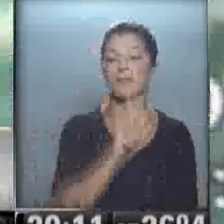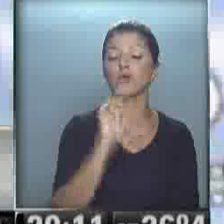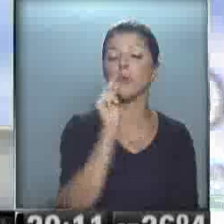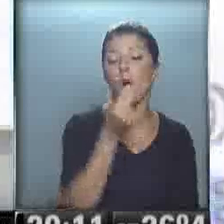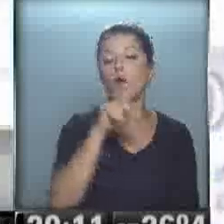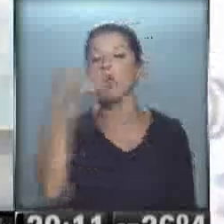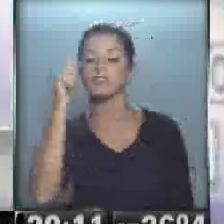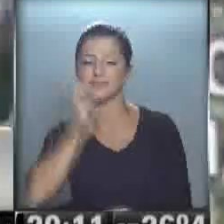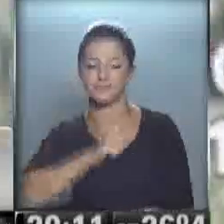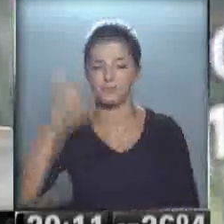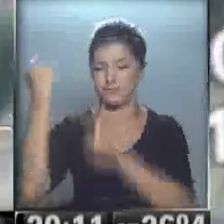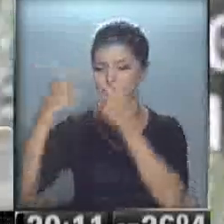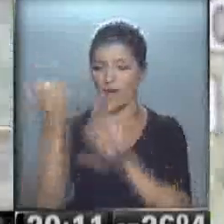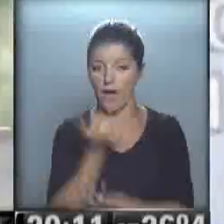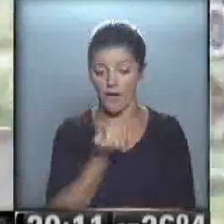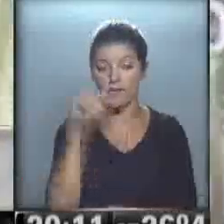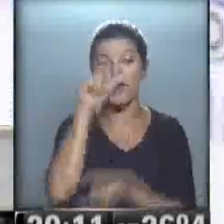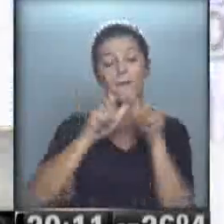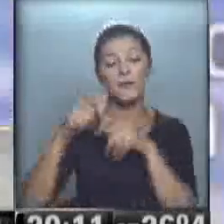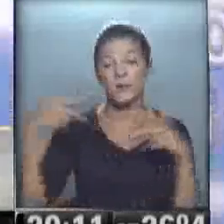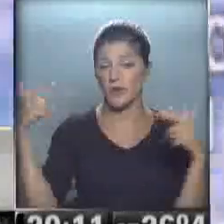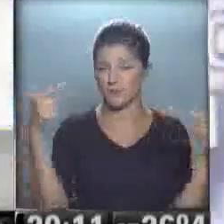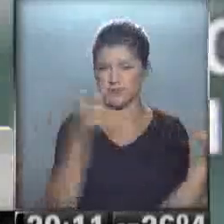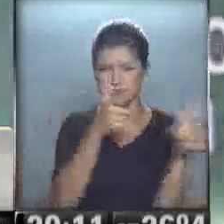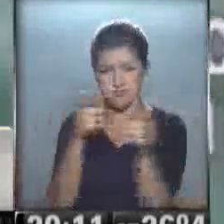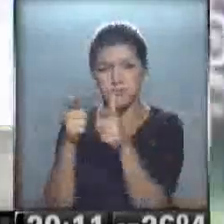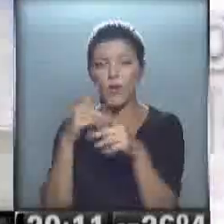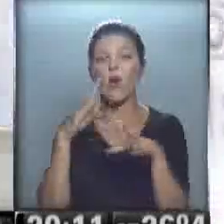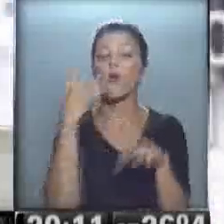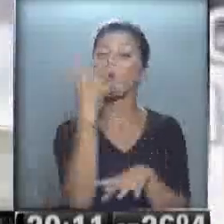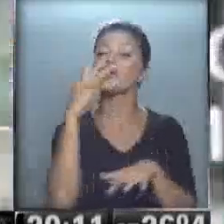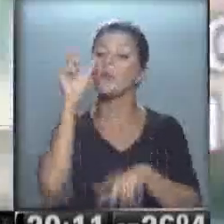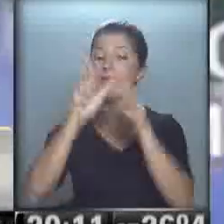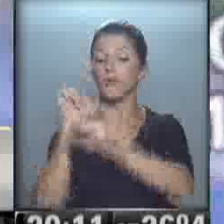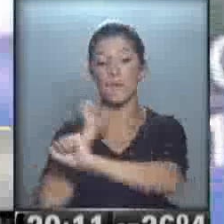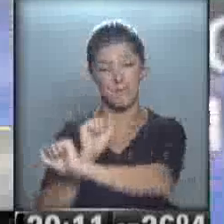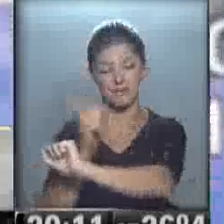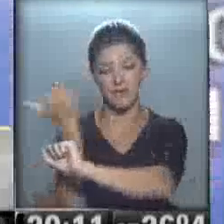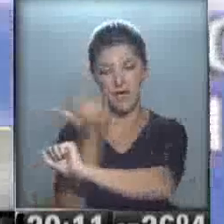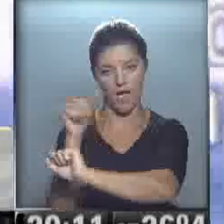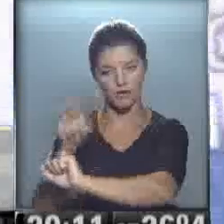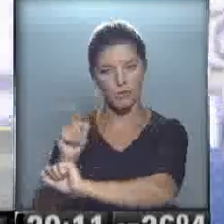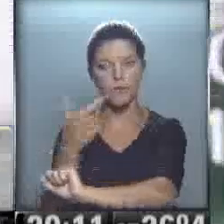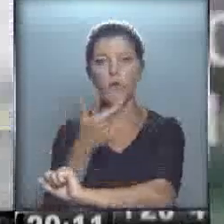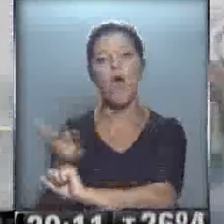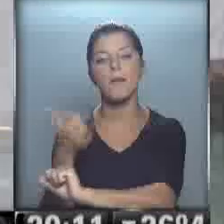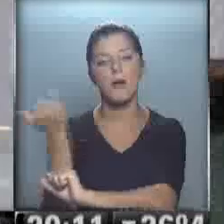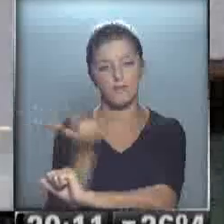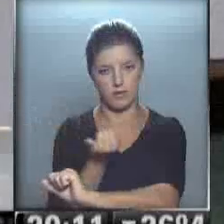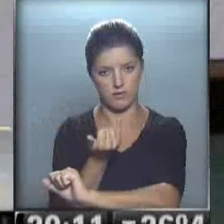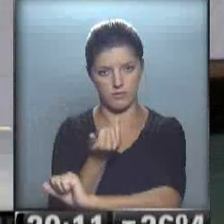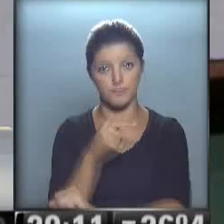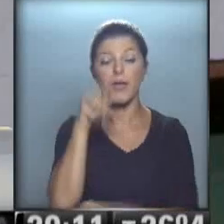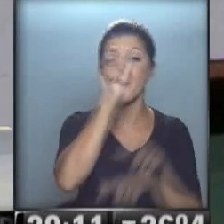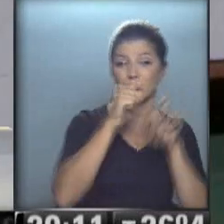heridos. Las víctimas fueron atacadas a tiros y hay 4 detenidos a los que se le encontraron armas blancas. Los